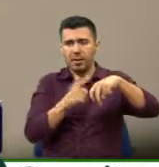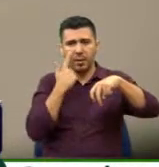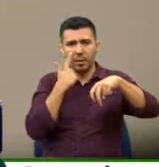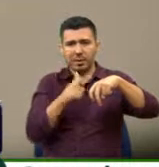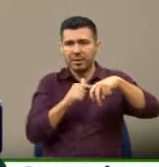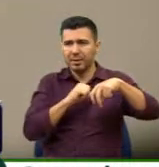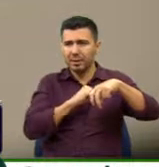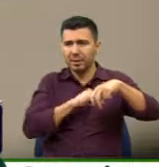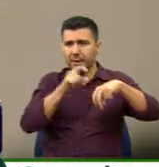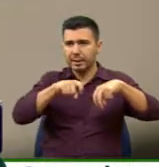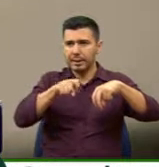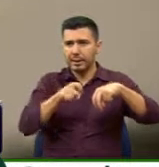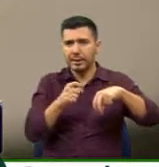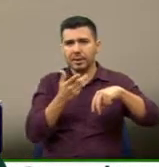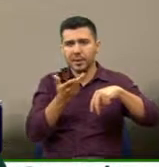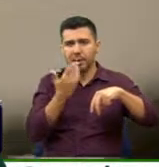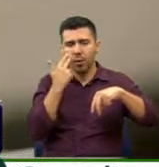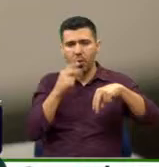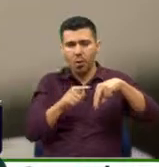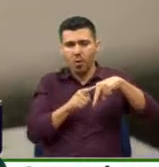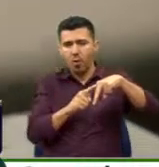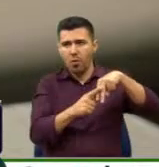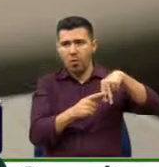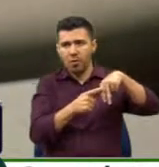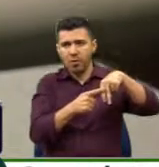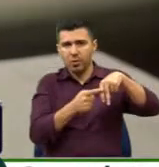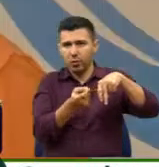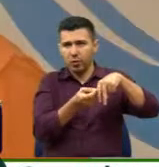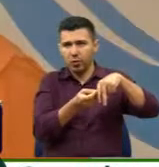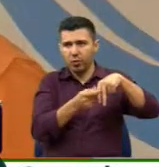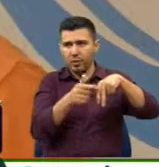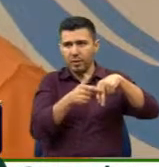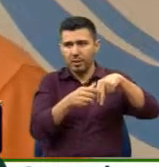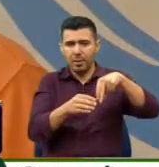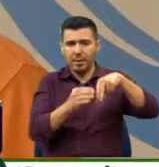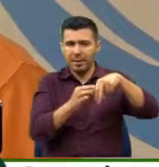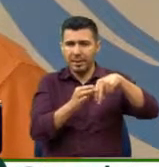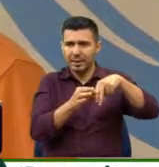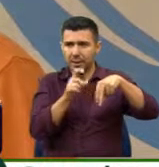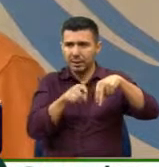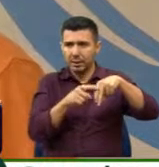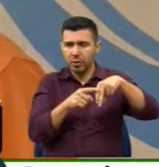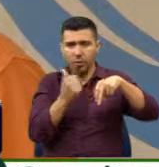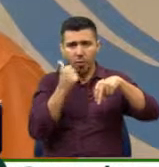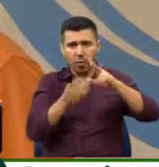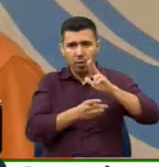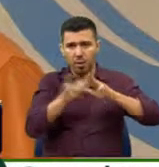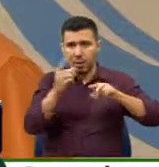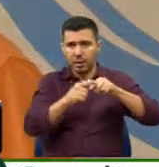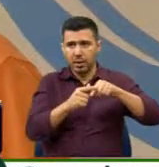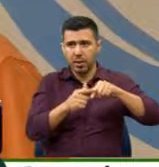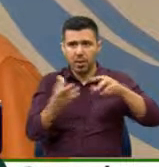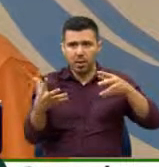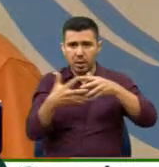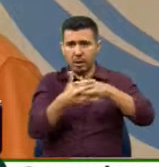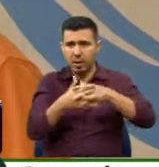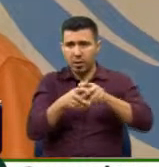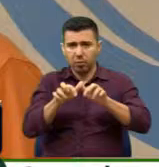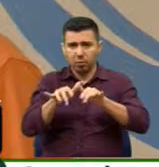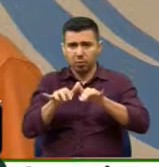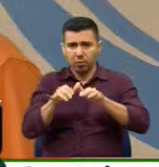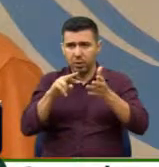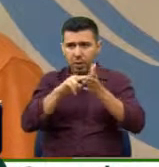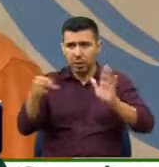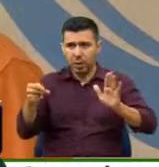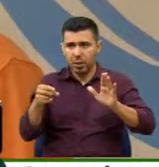partes muy cercanas a la ingle y a la zona íntima de las personas. Entonces desarrollamos la integración de tecnologías de manera tal que